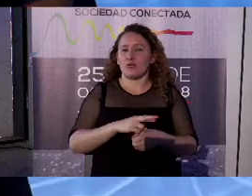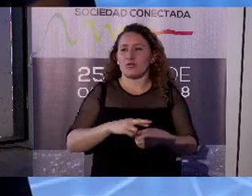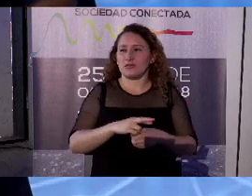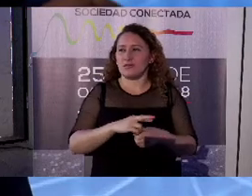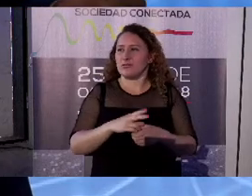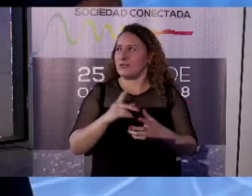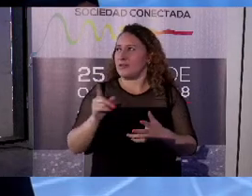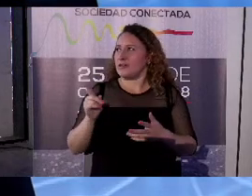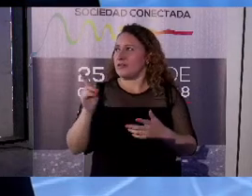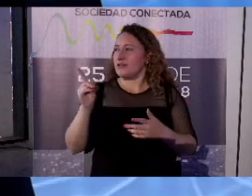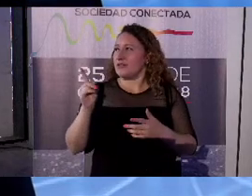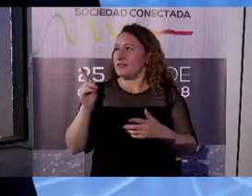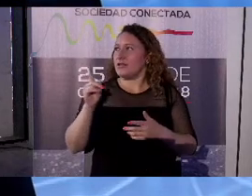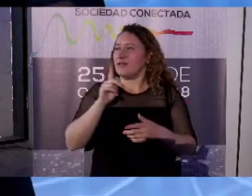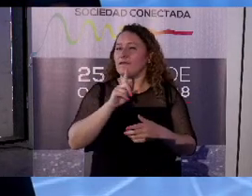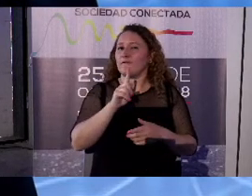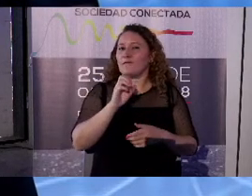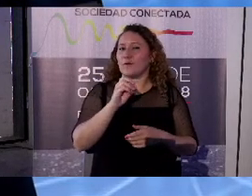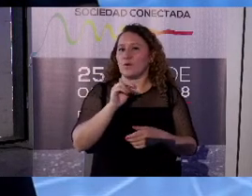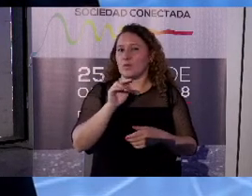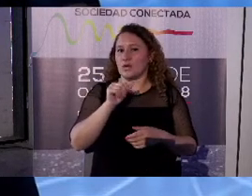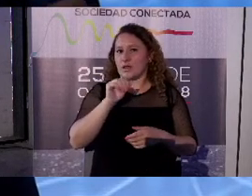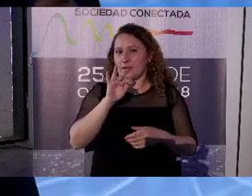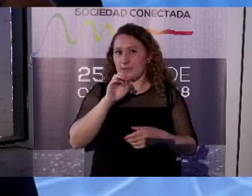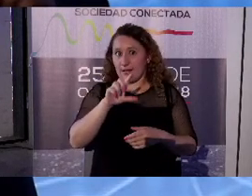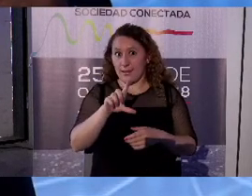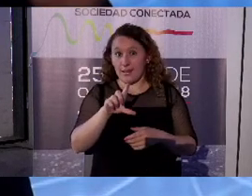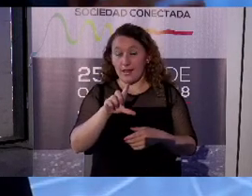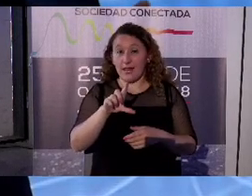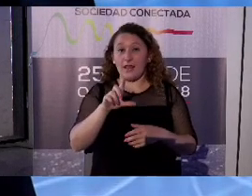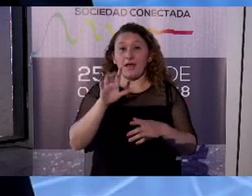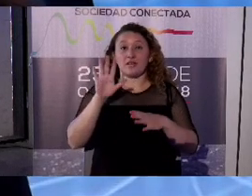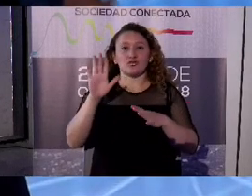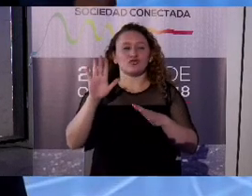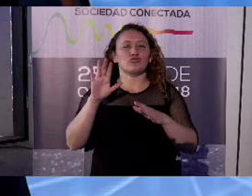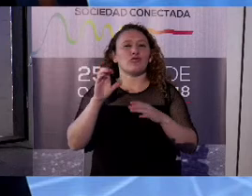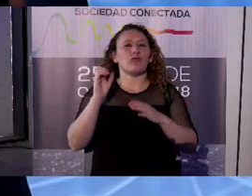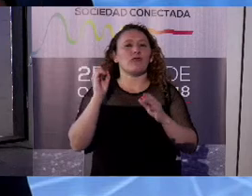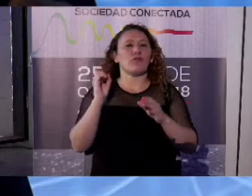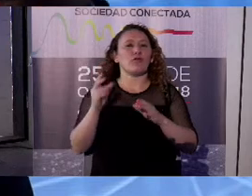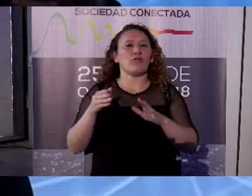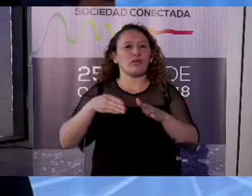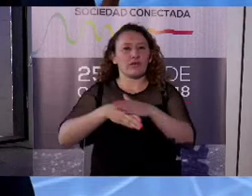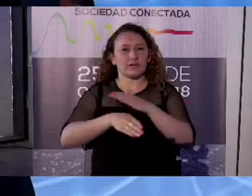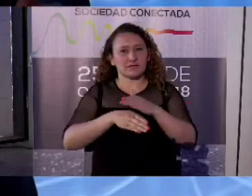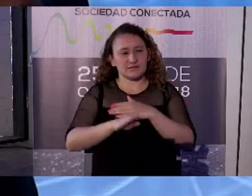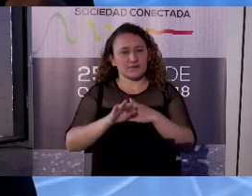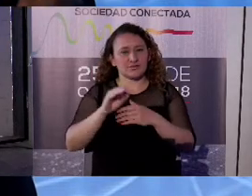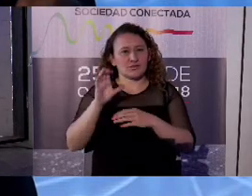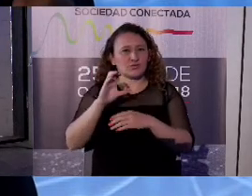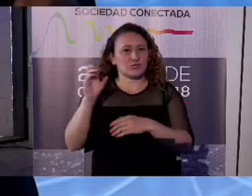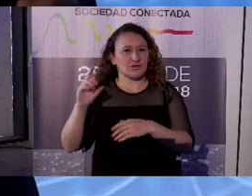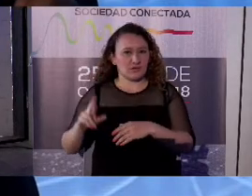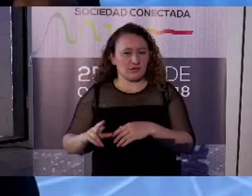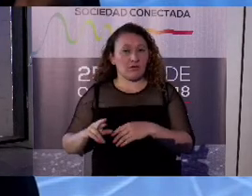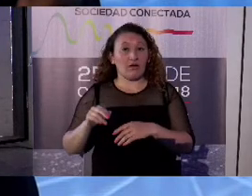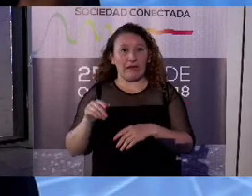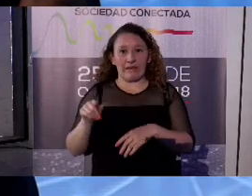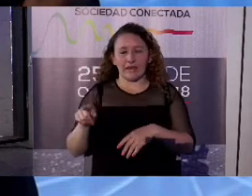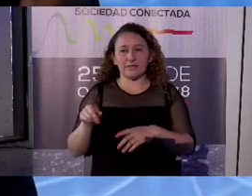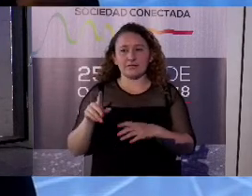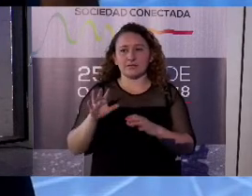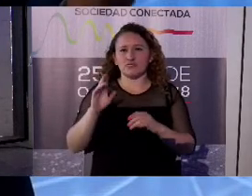que es el el fonatel que es el fondo de acceso universal en Costa Rica que ha desarrollado muchos proyectos entre ellos uno orientado